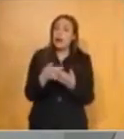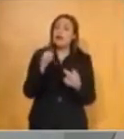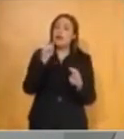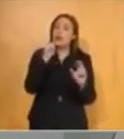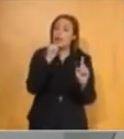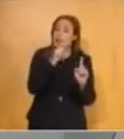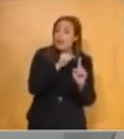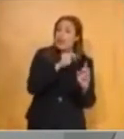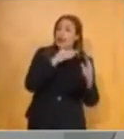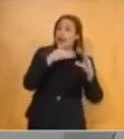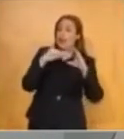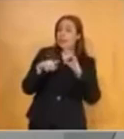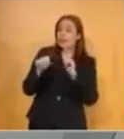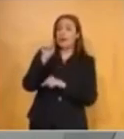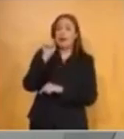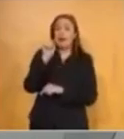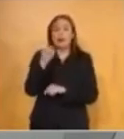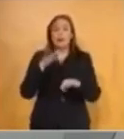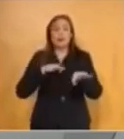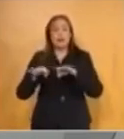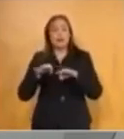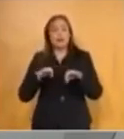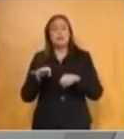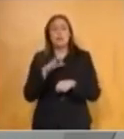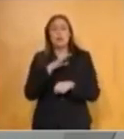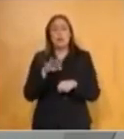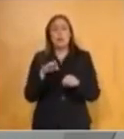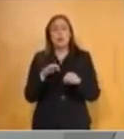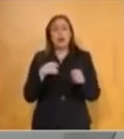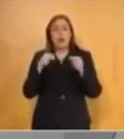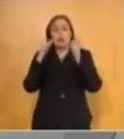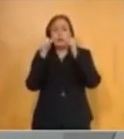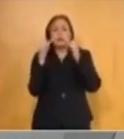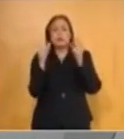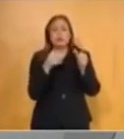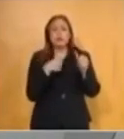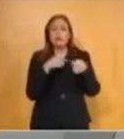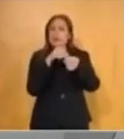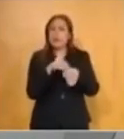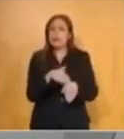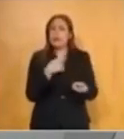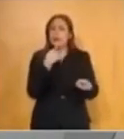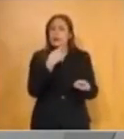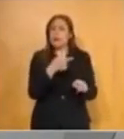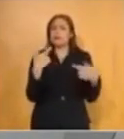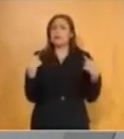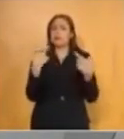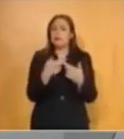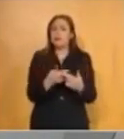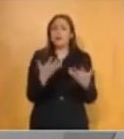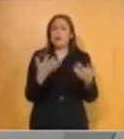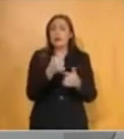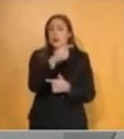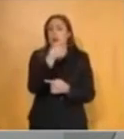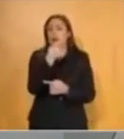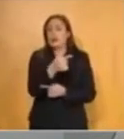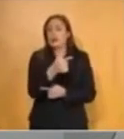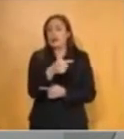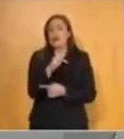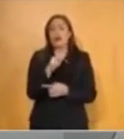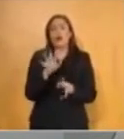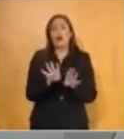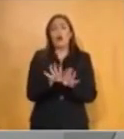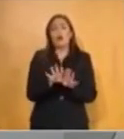distancia, tú puedes seguir elaborando lo que tu maestro te envía y ver estas clases como un complemento, como